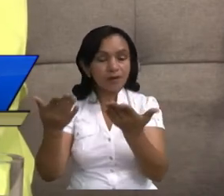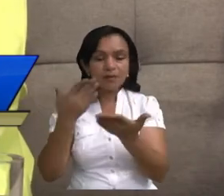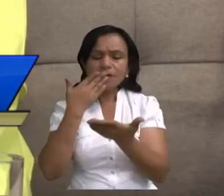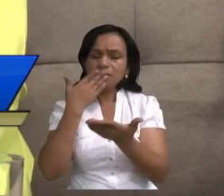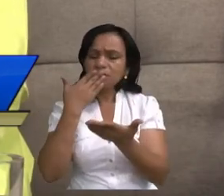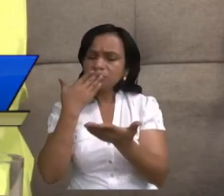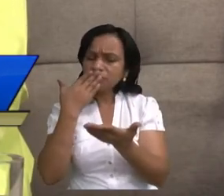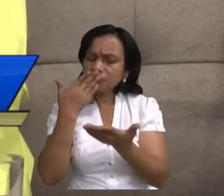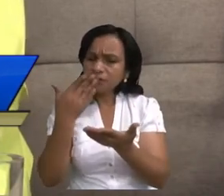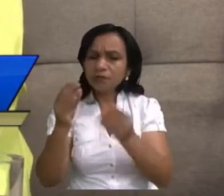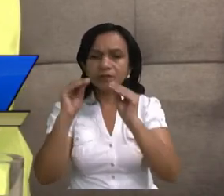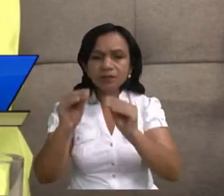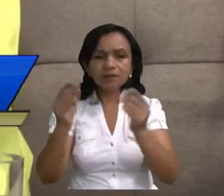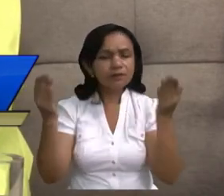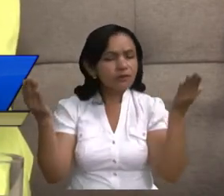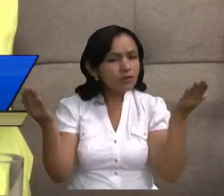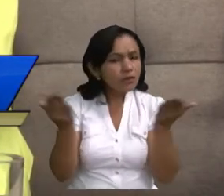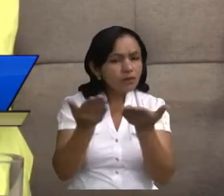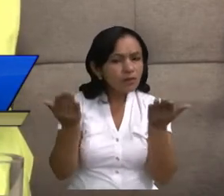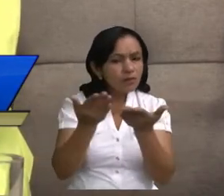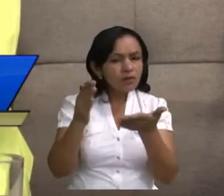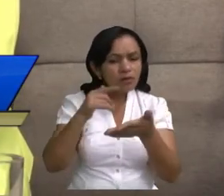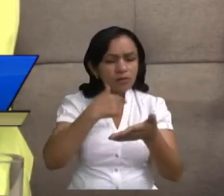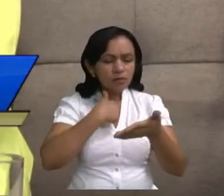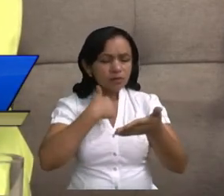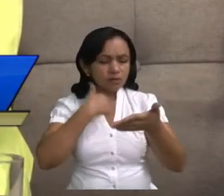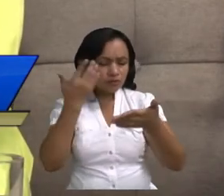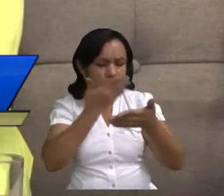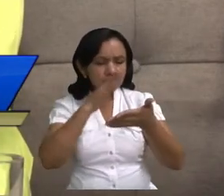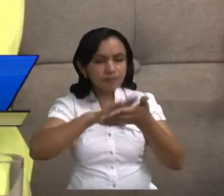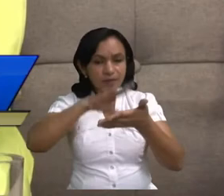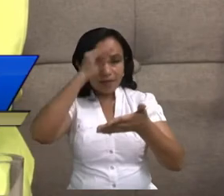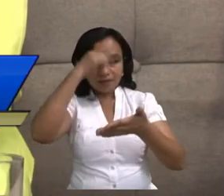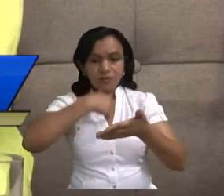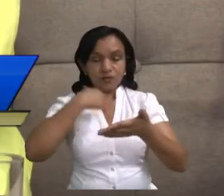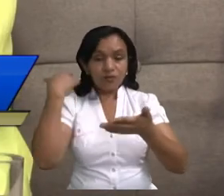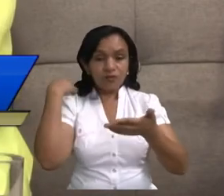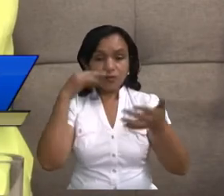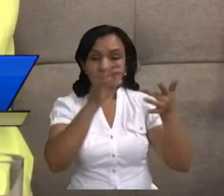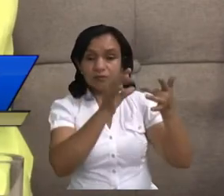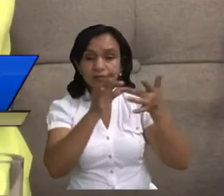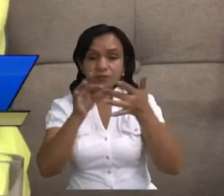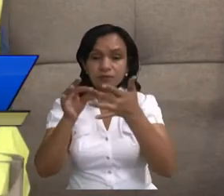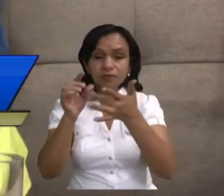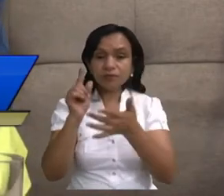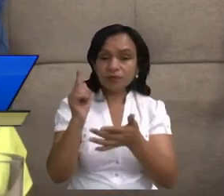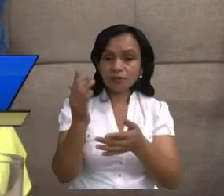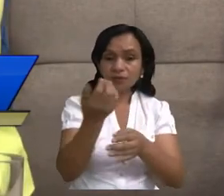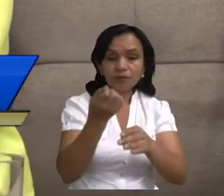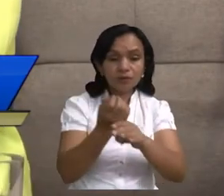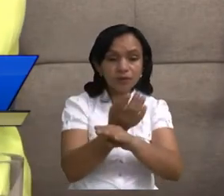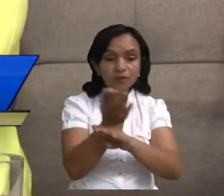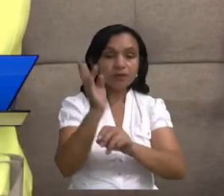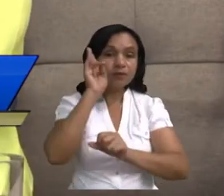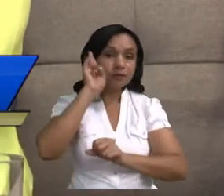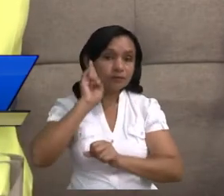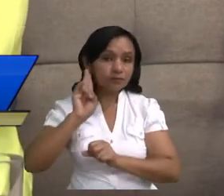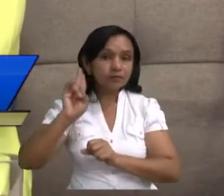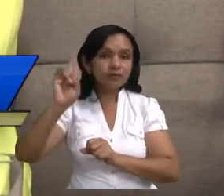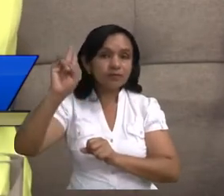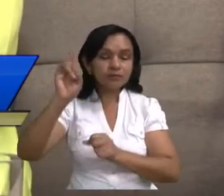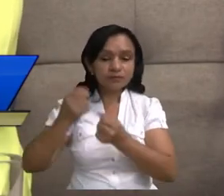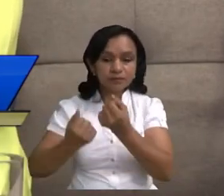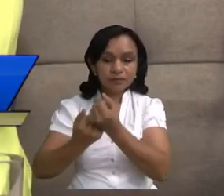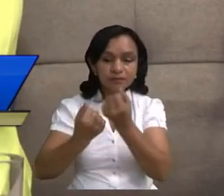calidad, en cómo debemos también prepararnos para la acreditación, y estamos participando todo el Consejo Nacional de Universidades con asesoría